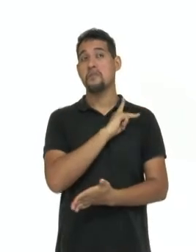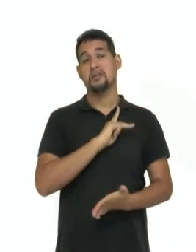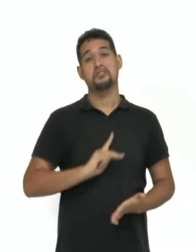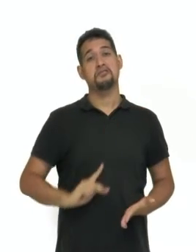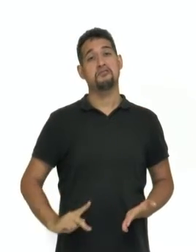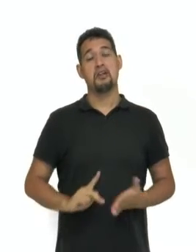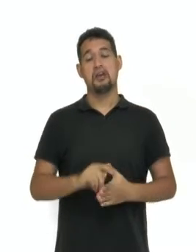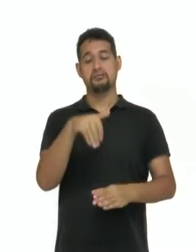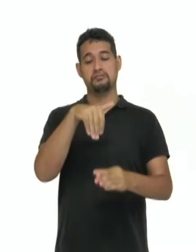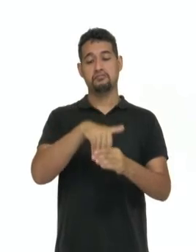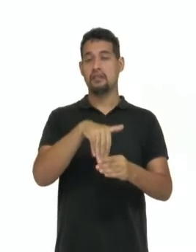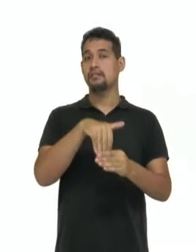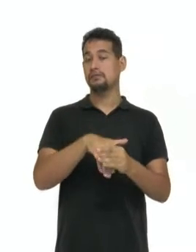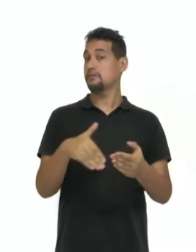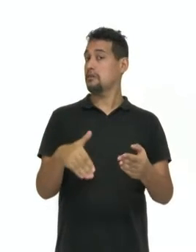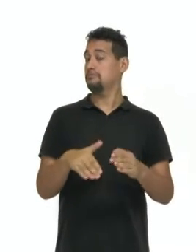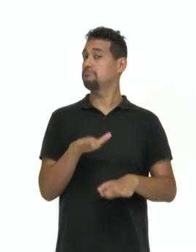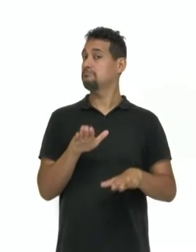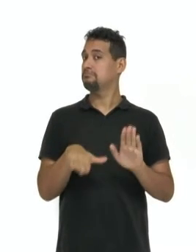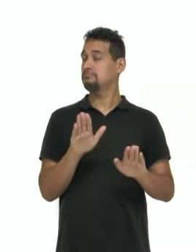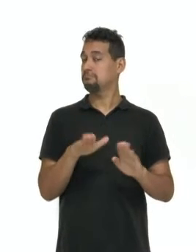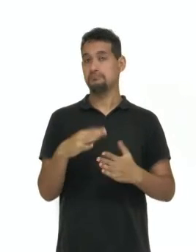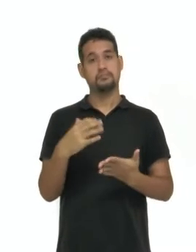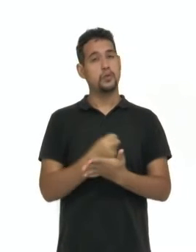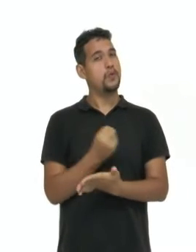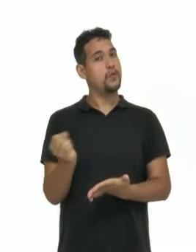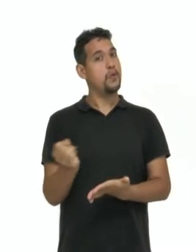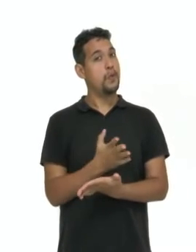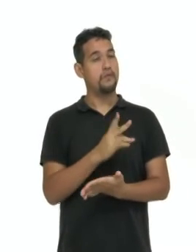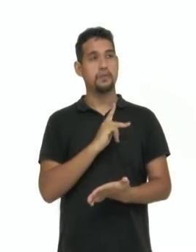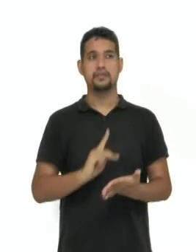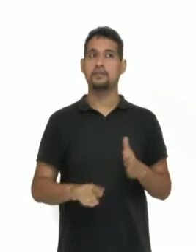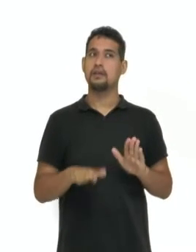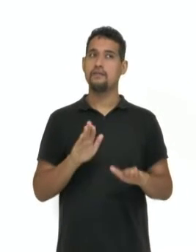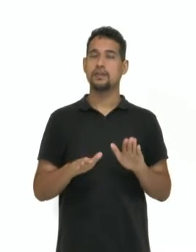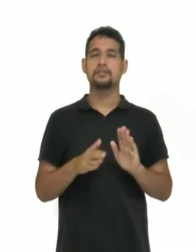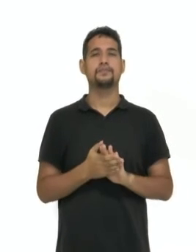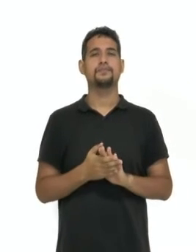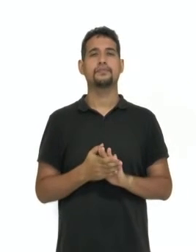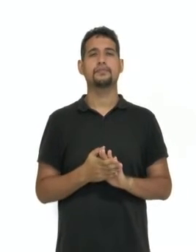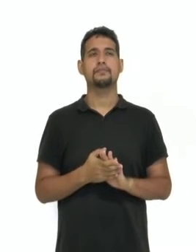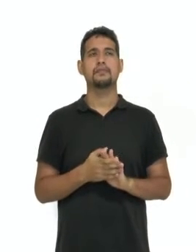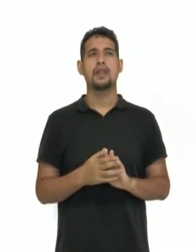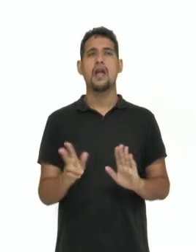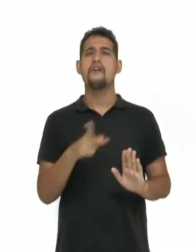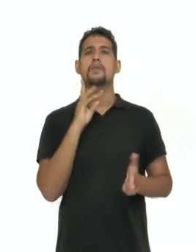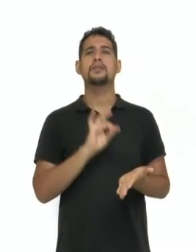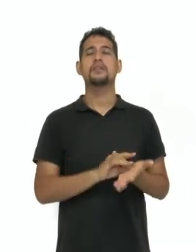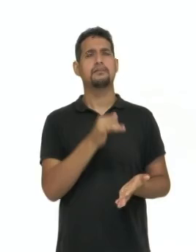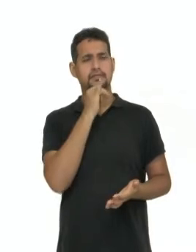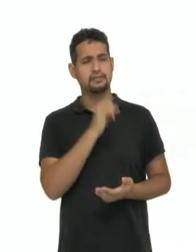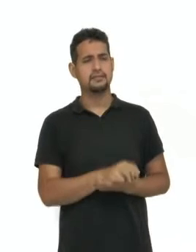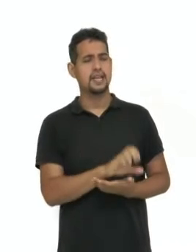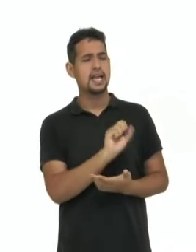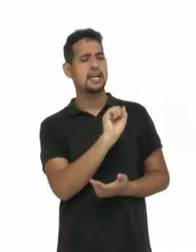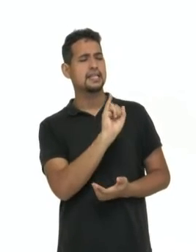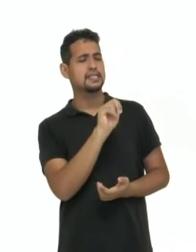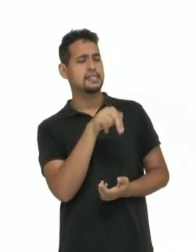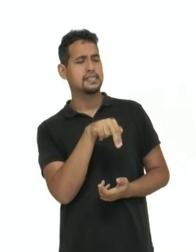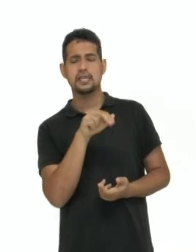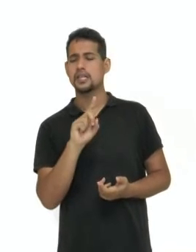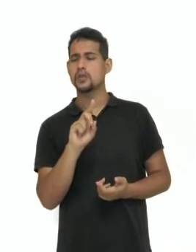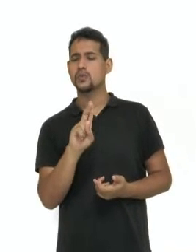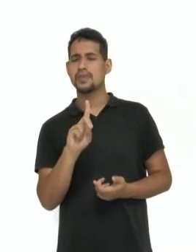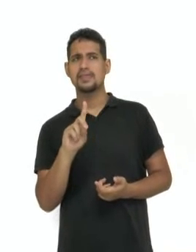las elecciones. Talvez ganhe. Talvez. Afirmación. Sin duda. Esta es la